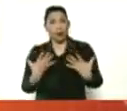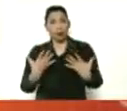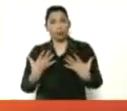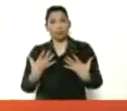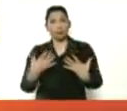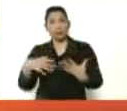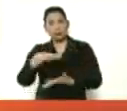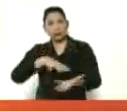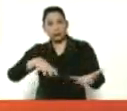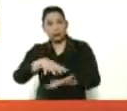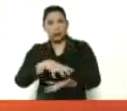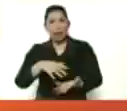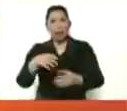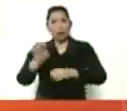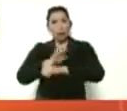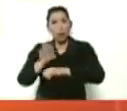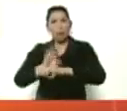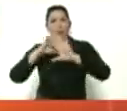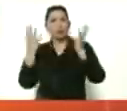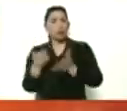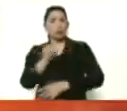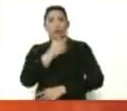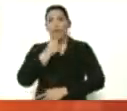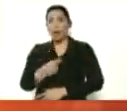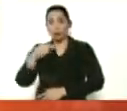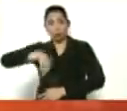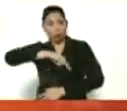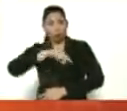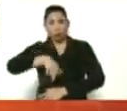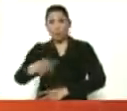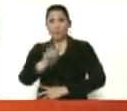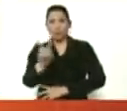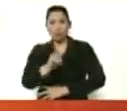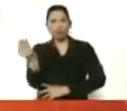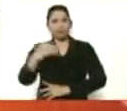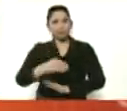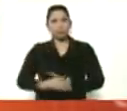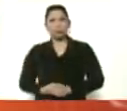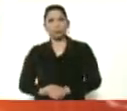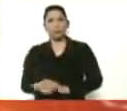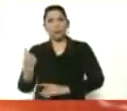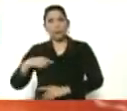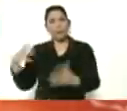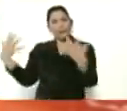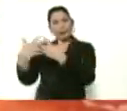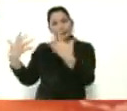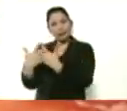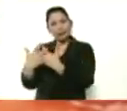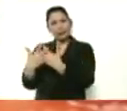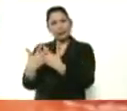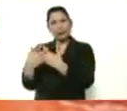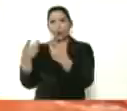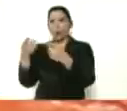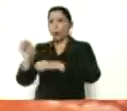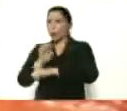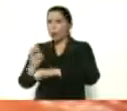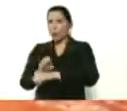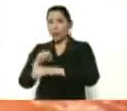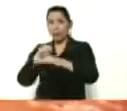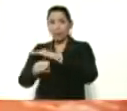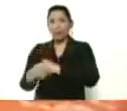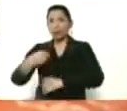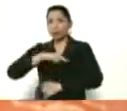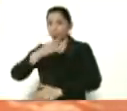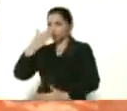económica mundial no es fácil. Nosotros en Venezuela, además, tenemos una guerra económica interna que tenemos que estar